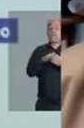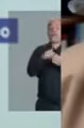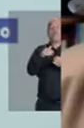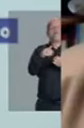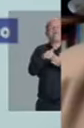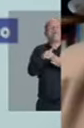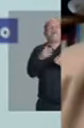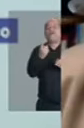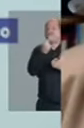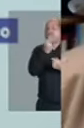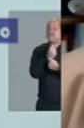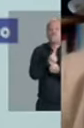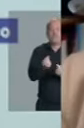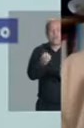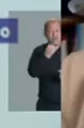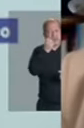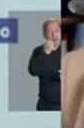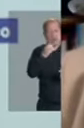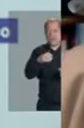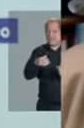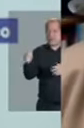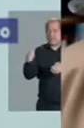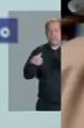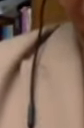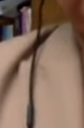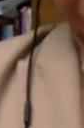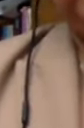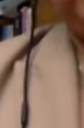del llamado oficialismo, Enrique.